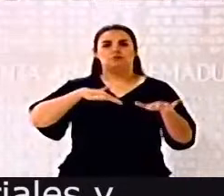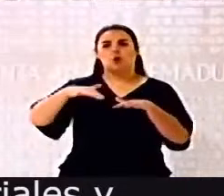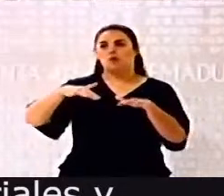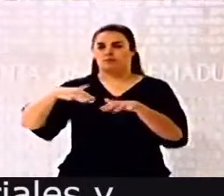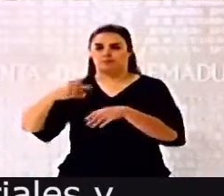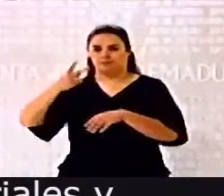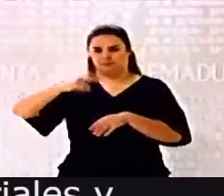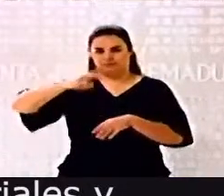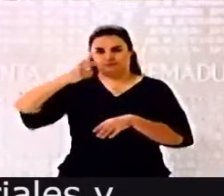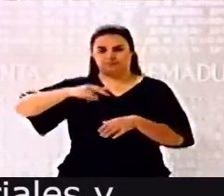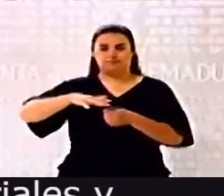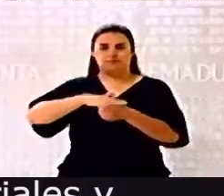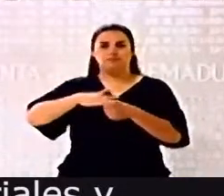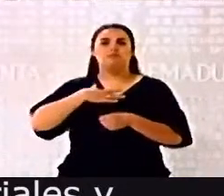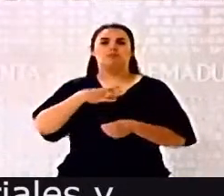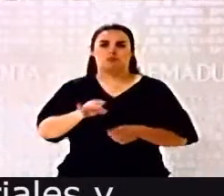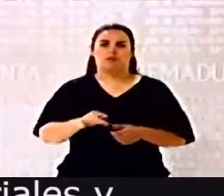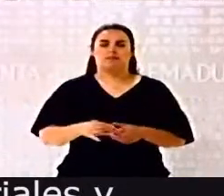las dos provincias.